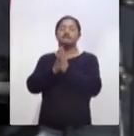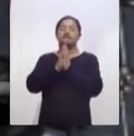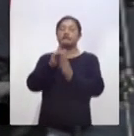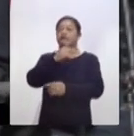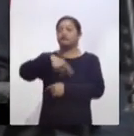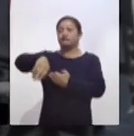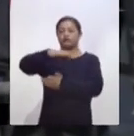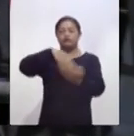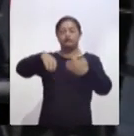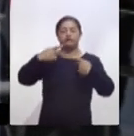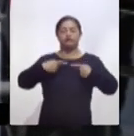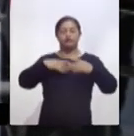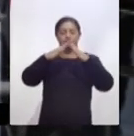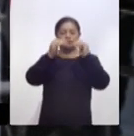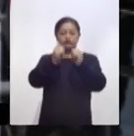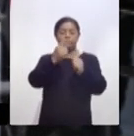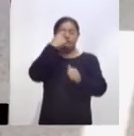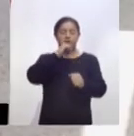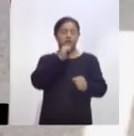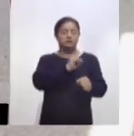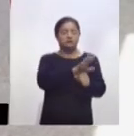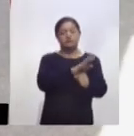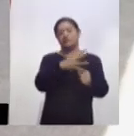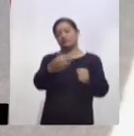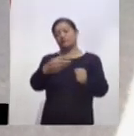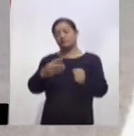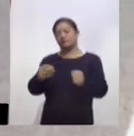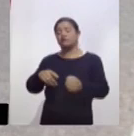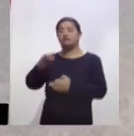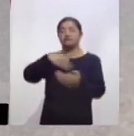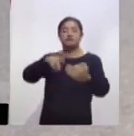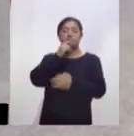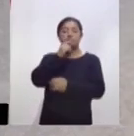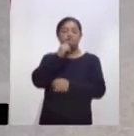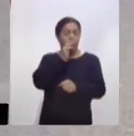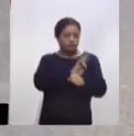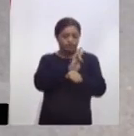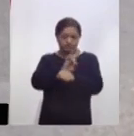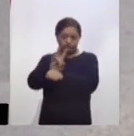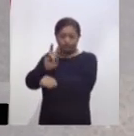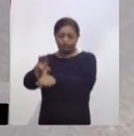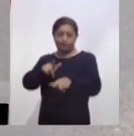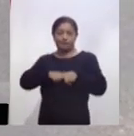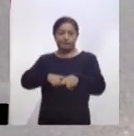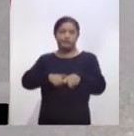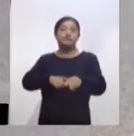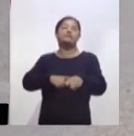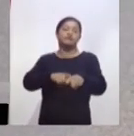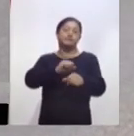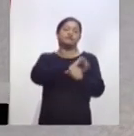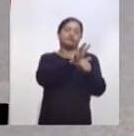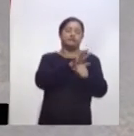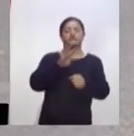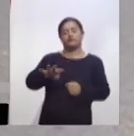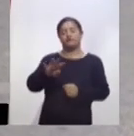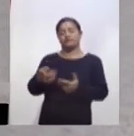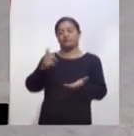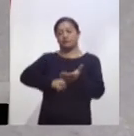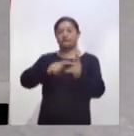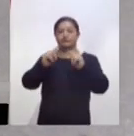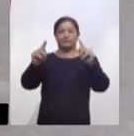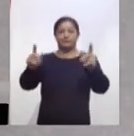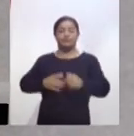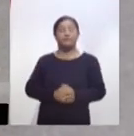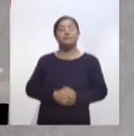La Secretaría de Seguridad Ciudadana se suma a las medidas de prevención implementadas por el Gobierno del Estado ante la contingencia por el COVID-19 en la entidad. Eduardo